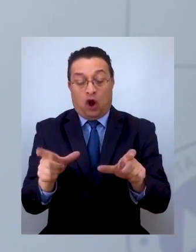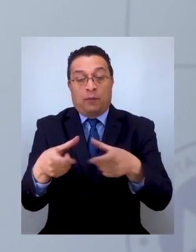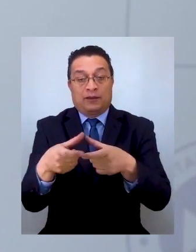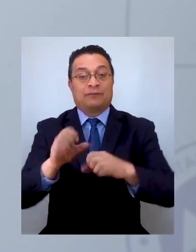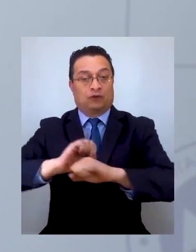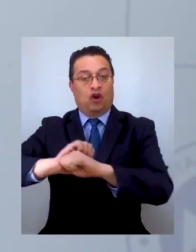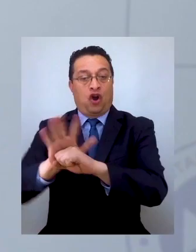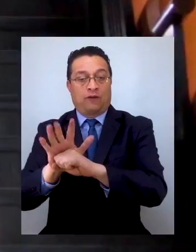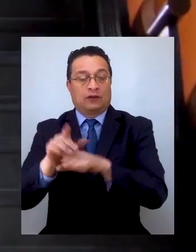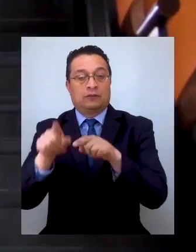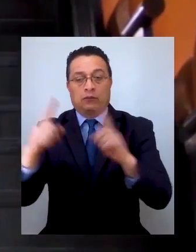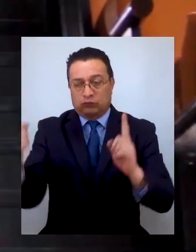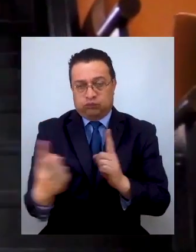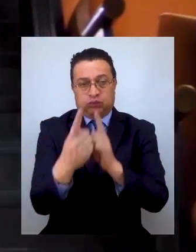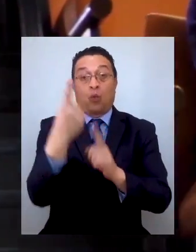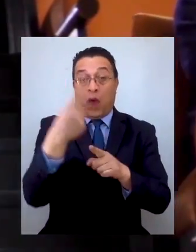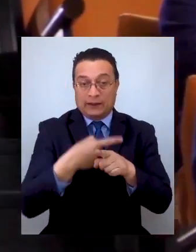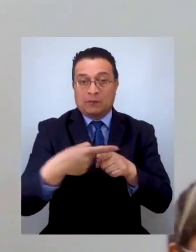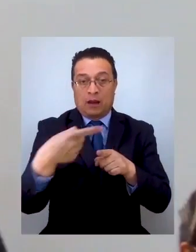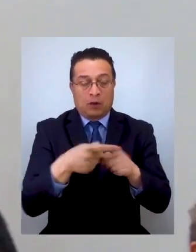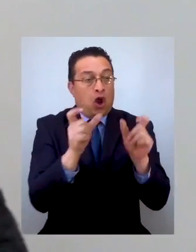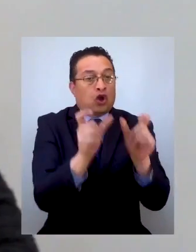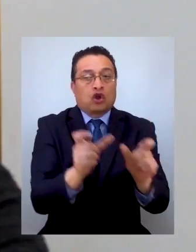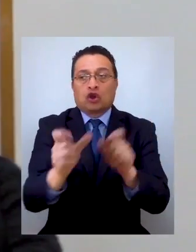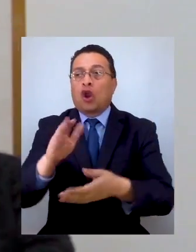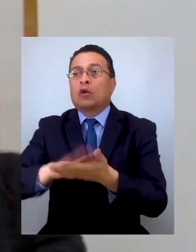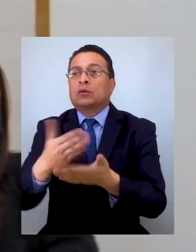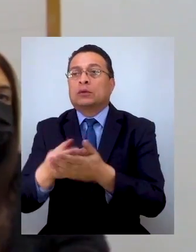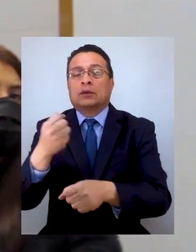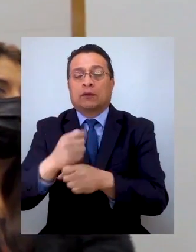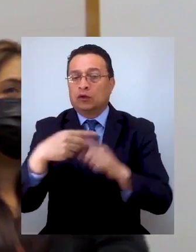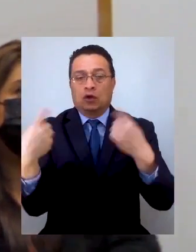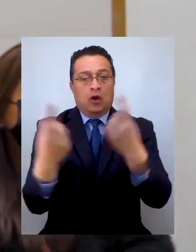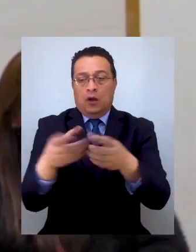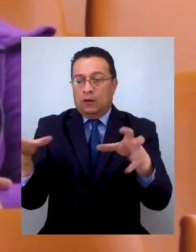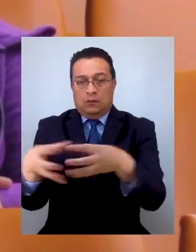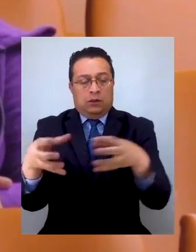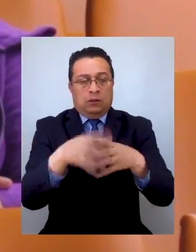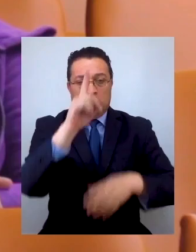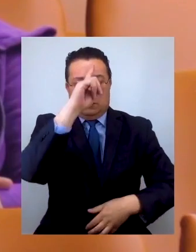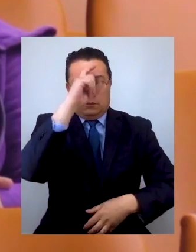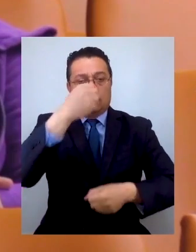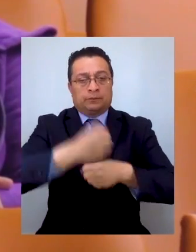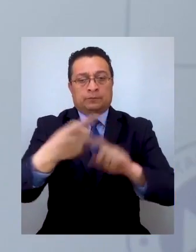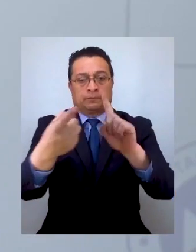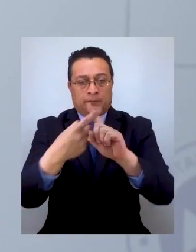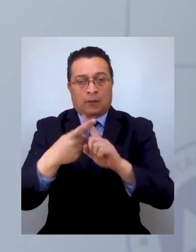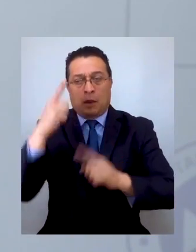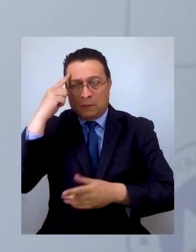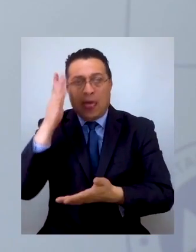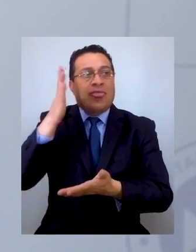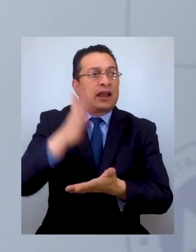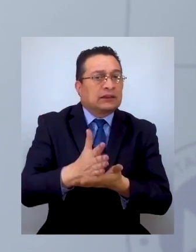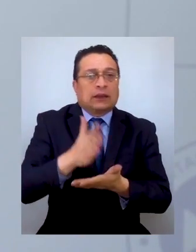un comité COVID. Este era un encuentro semanal de control de gestión en el que participaban todos los equipos del hospital, donde se analizan